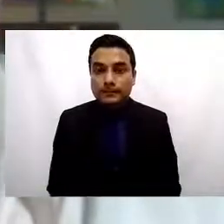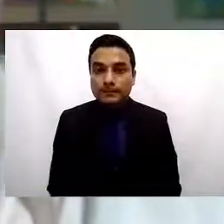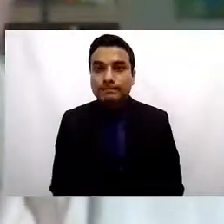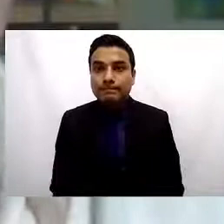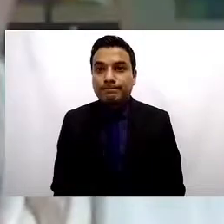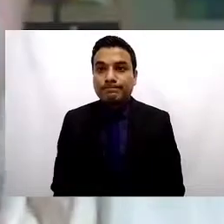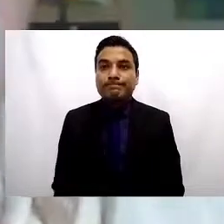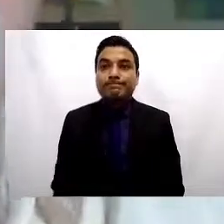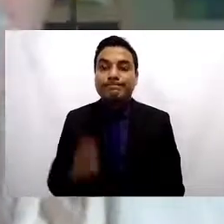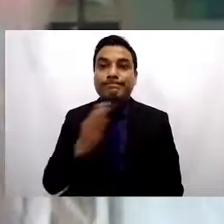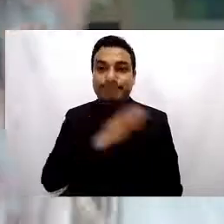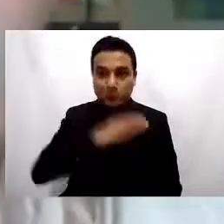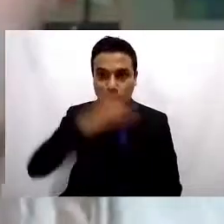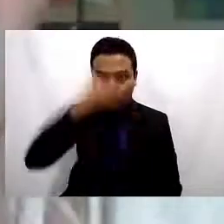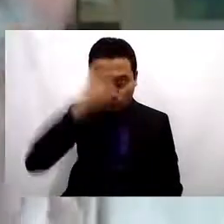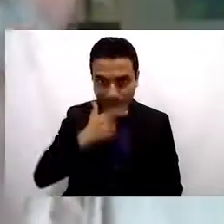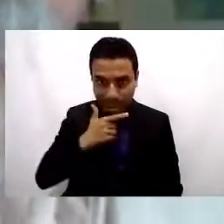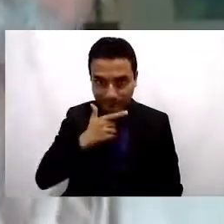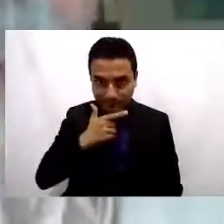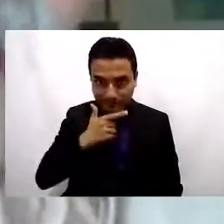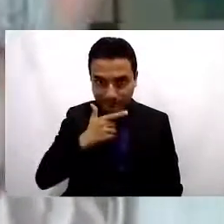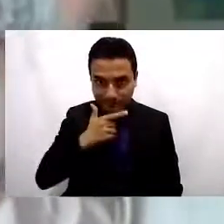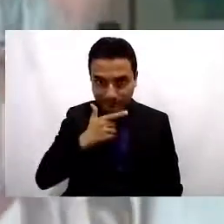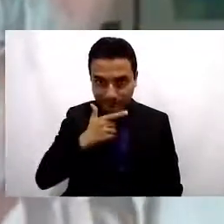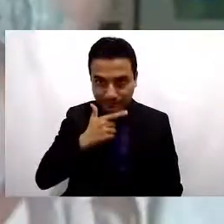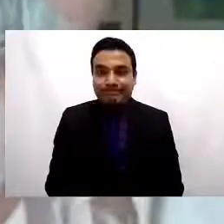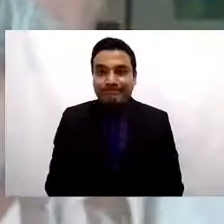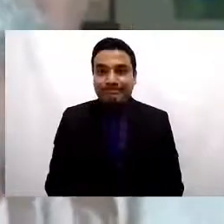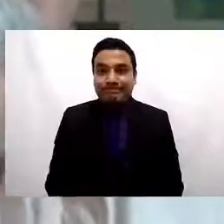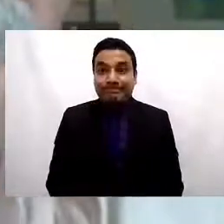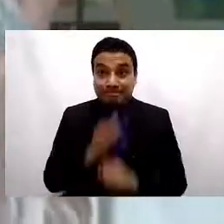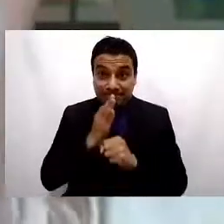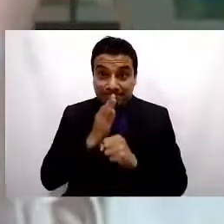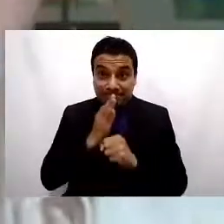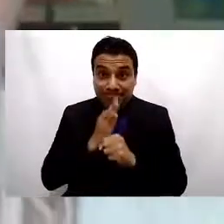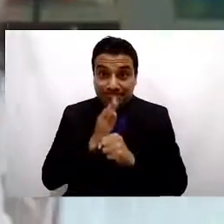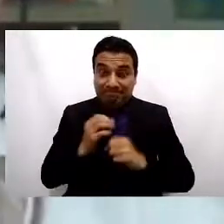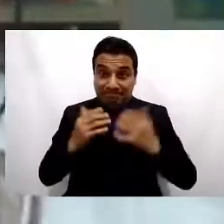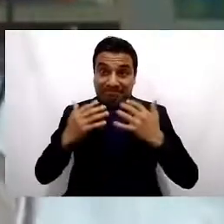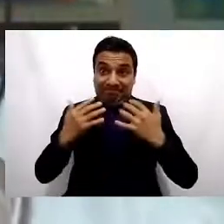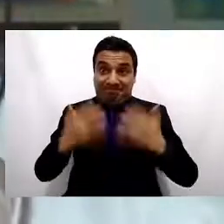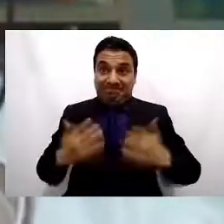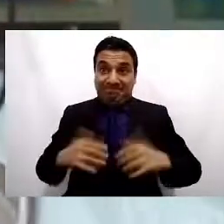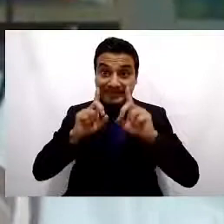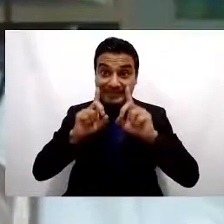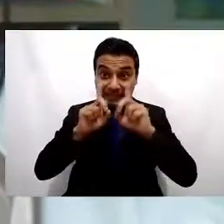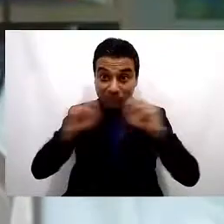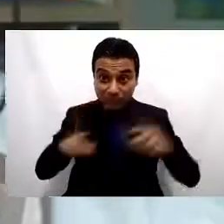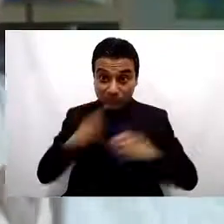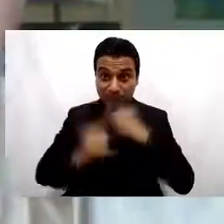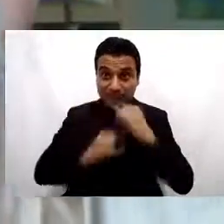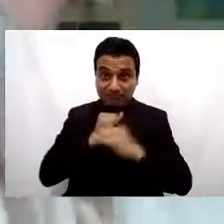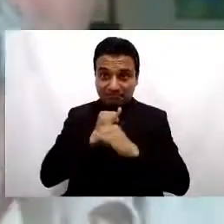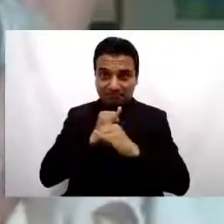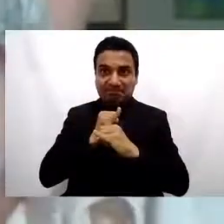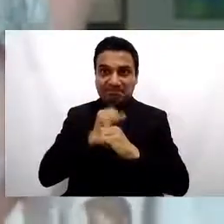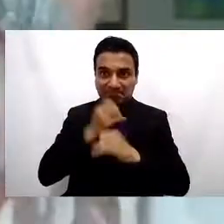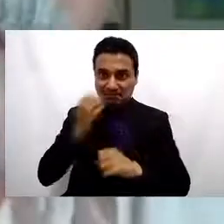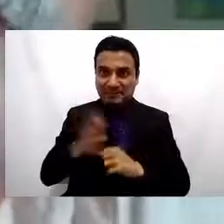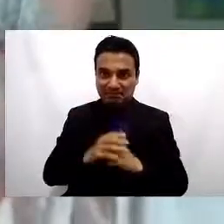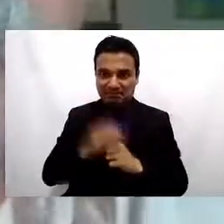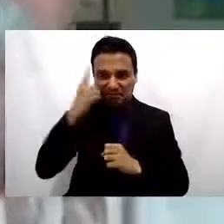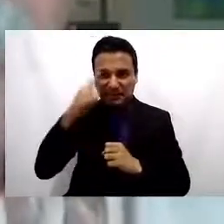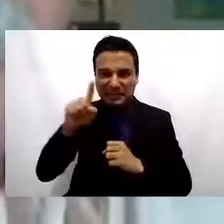Y buenas noches. La verdad que es un gran acontecimiento para el Diplomado Internacional en Creación e